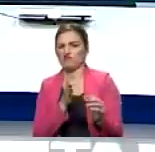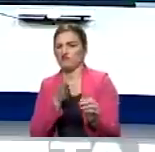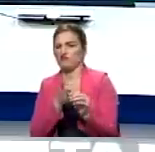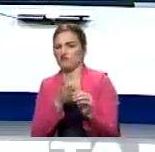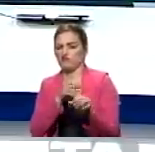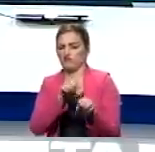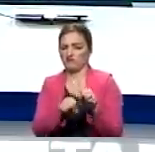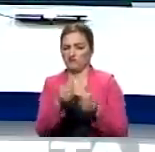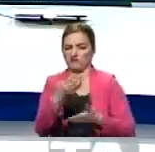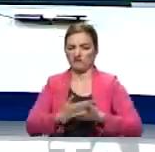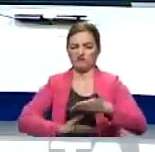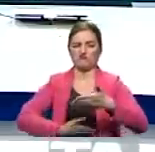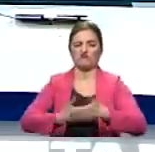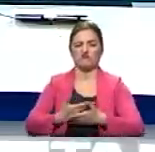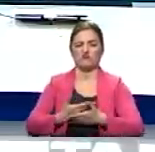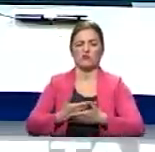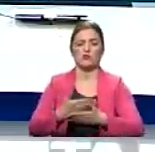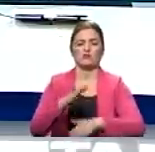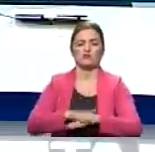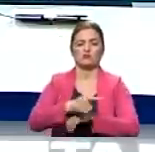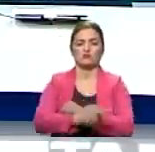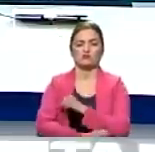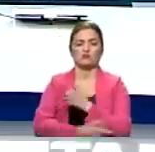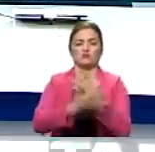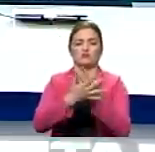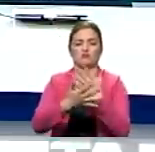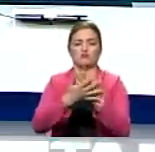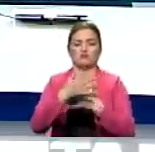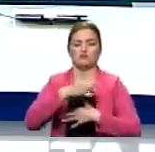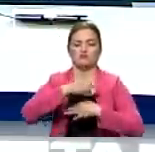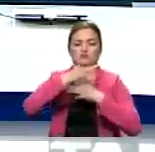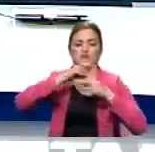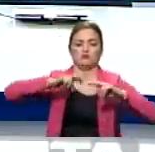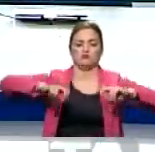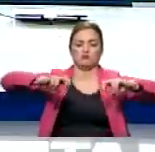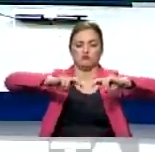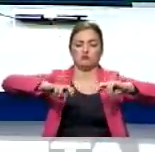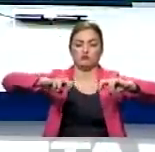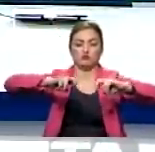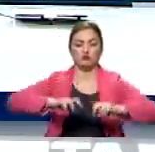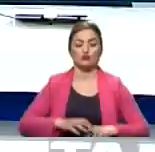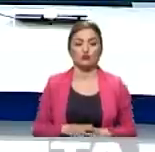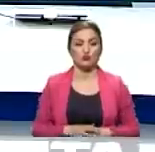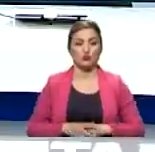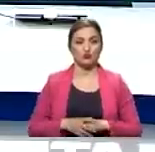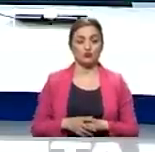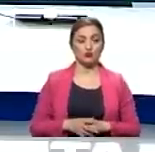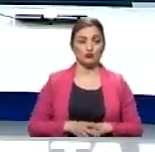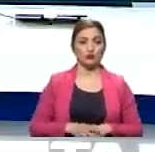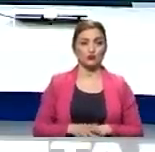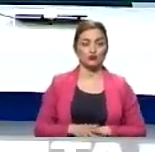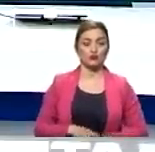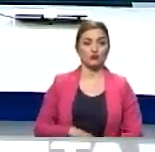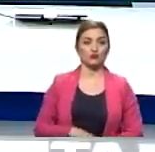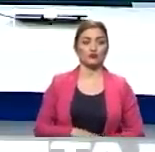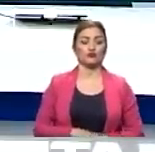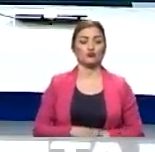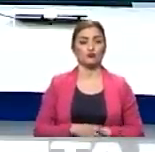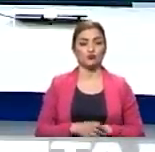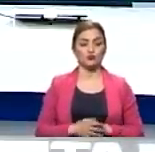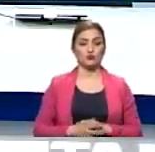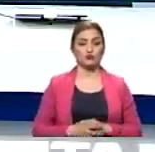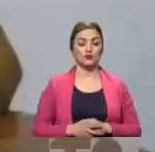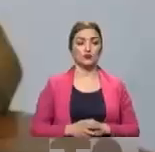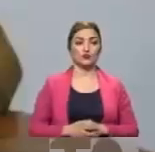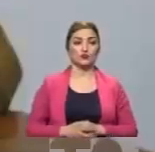de destruir documentos que sustentan responsabilidades civiles, penales e investigaciones en curso. Habría asaltado anoche la sede de la Contraloría.